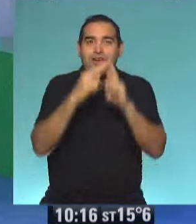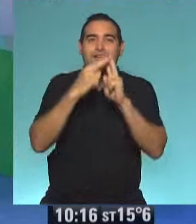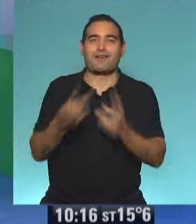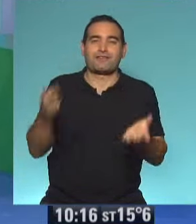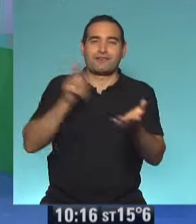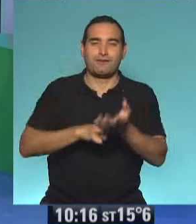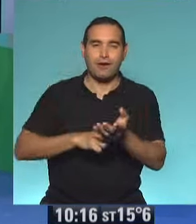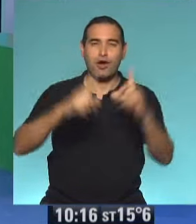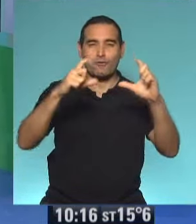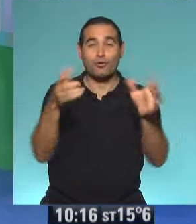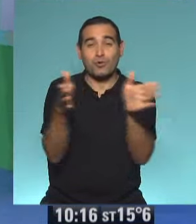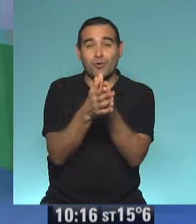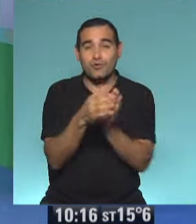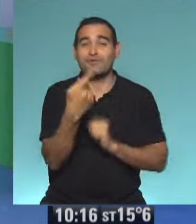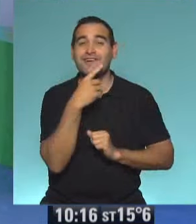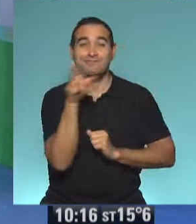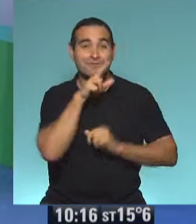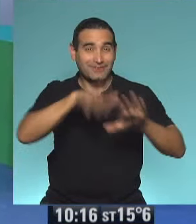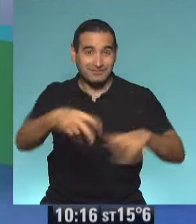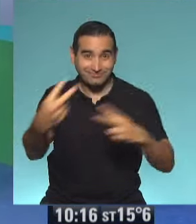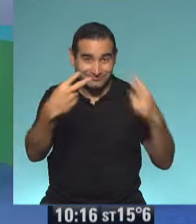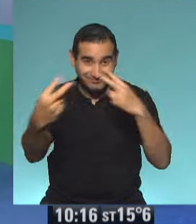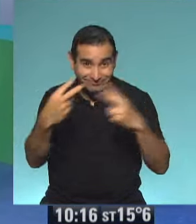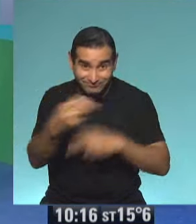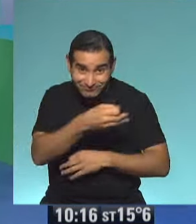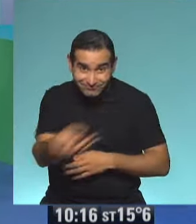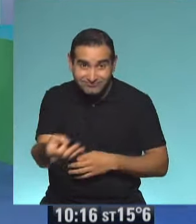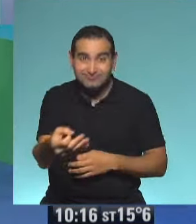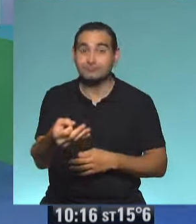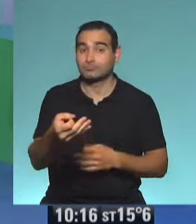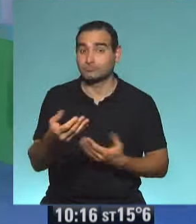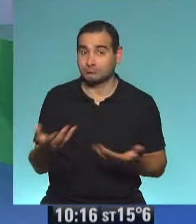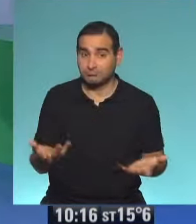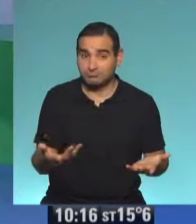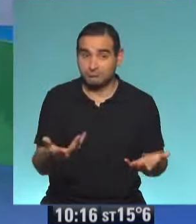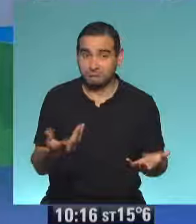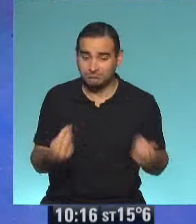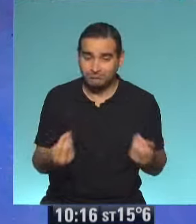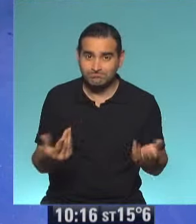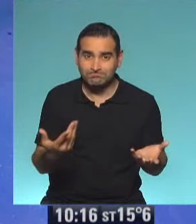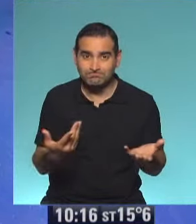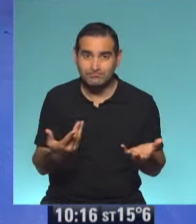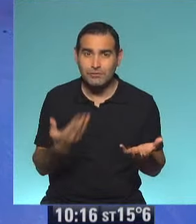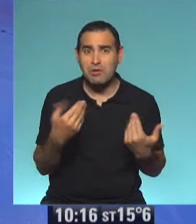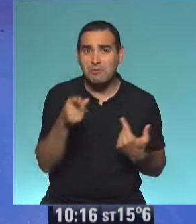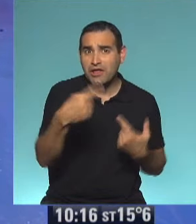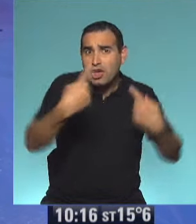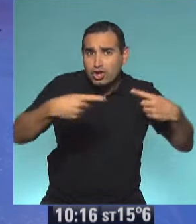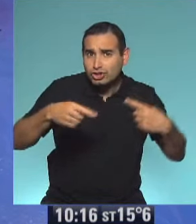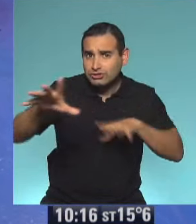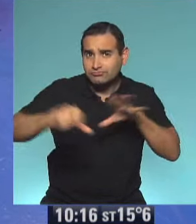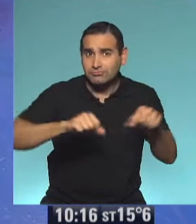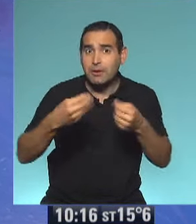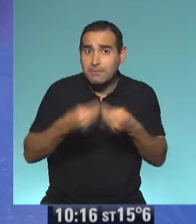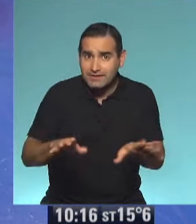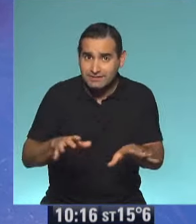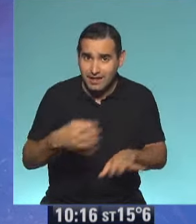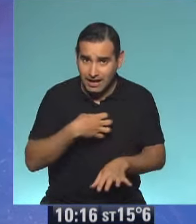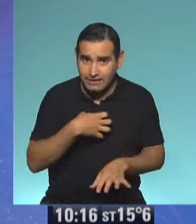los chicos y las chicas que están del otro lado. Nos ponemos juntos. Pueden elegir, con... pueden elegir elementos para comenzar las clases. Exacto.